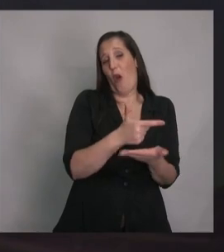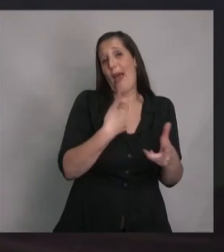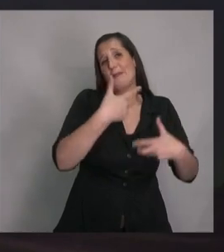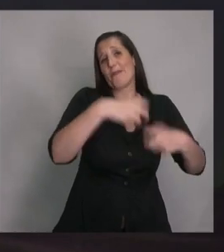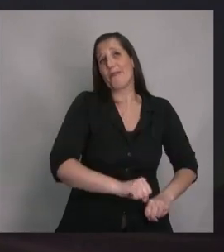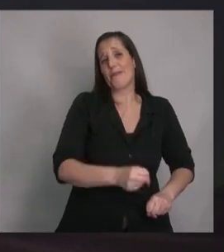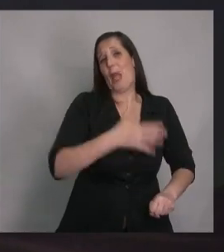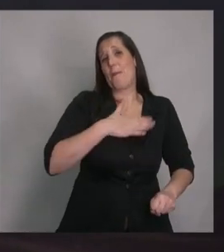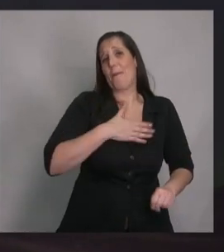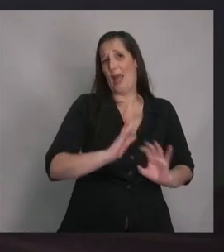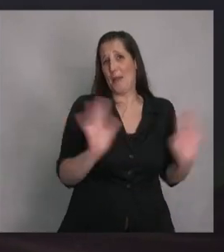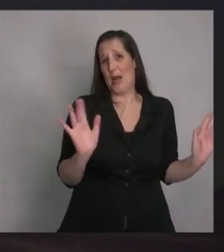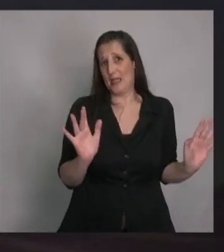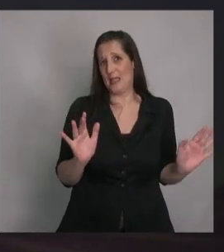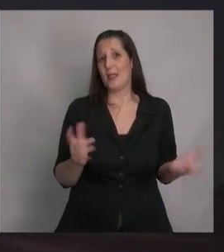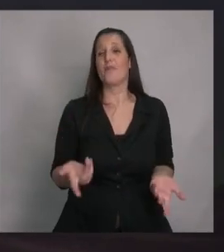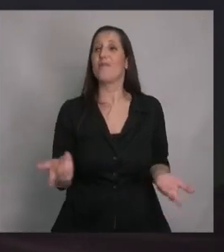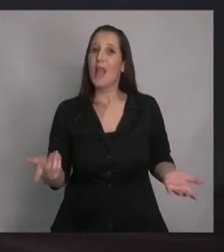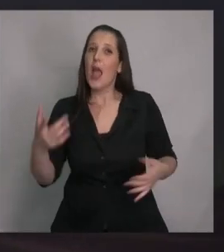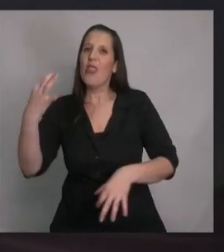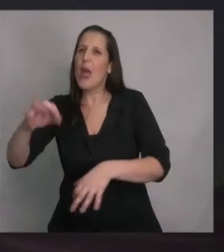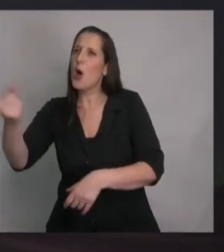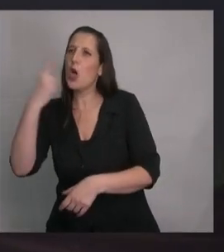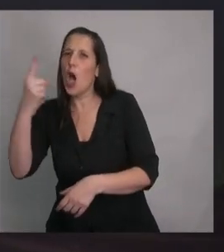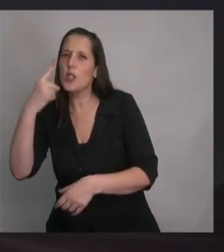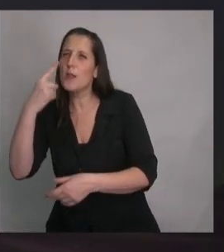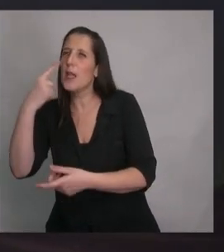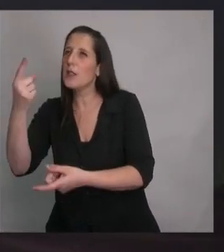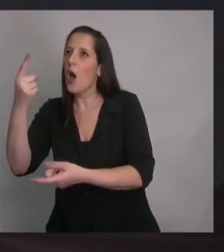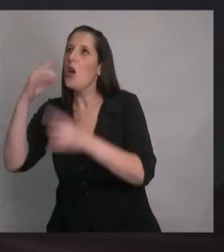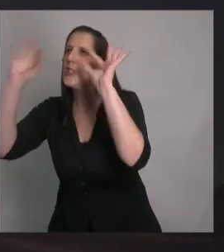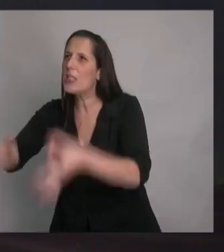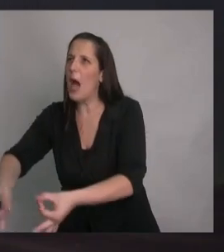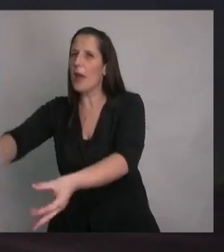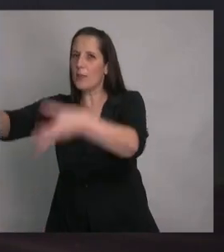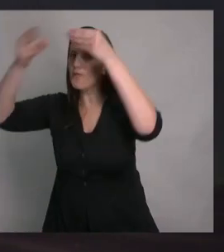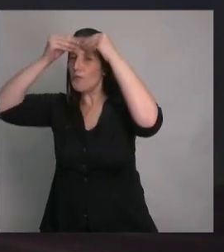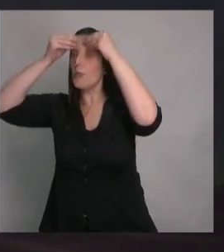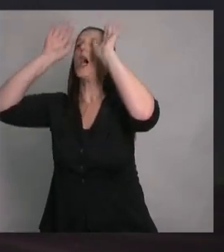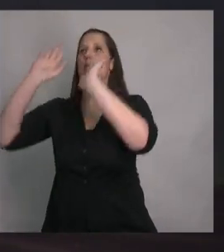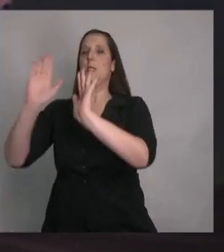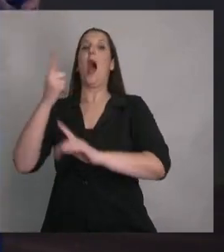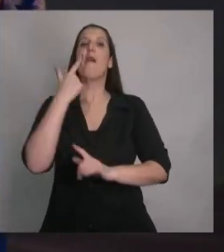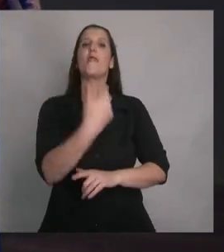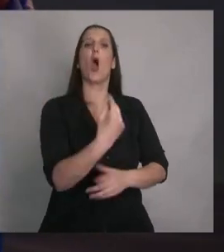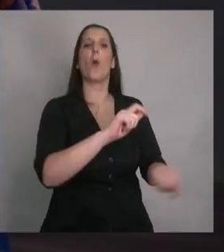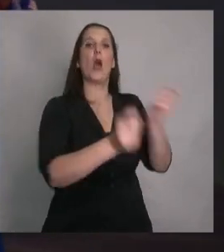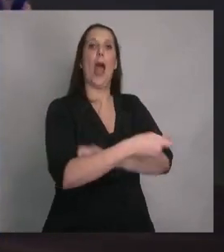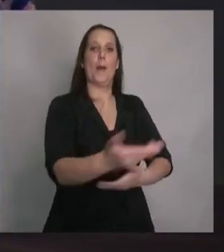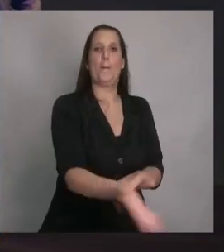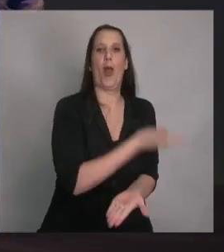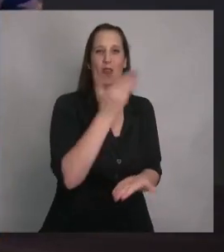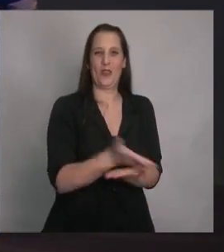El conocimiento, la ganancia, el dinero trabajado, finalmente el recuerdo de la economía política que